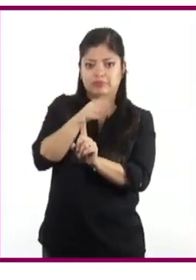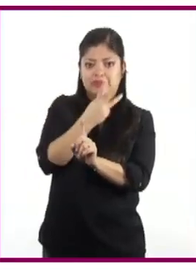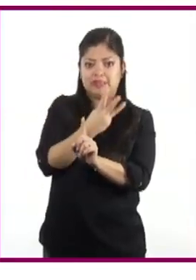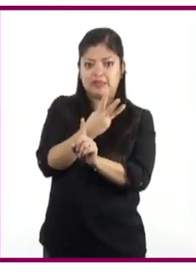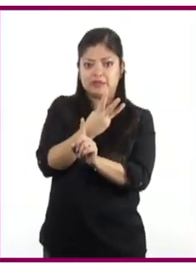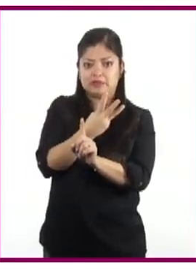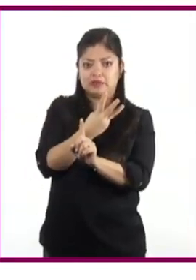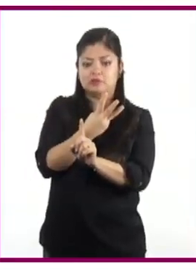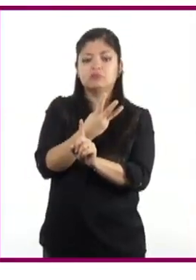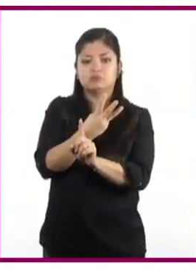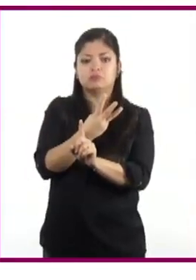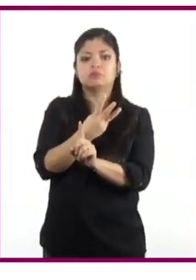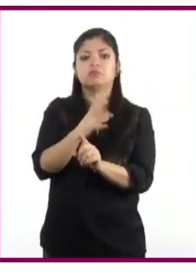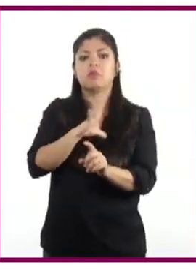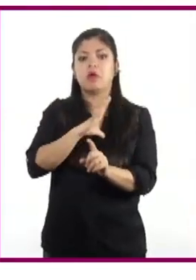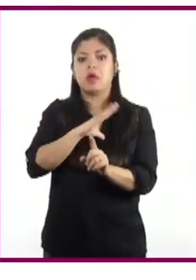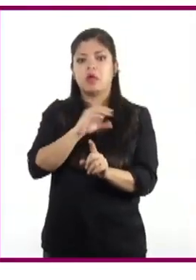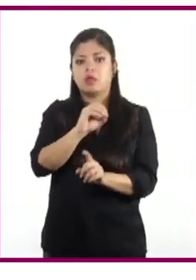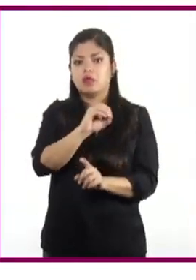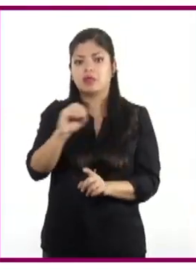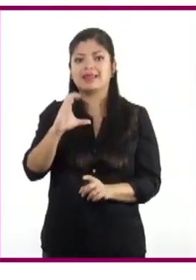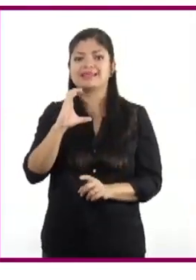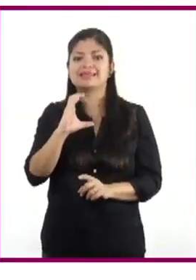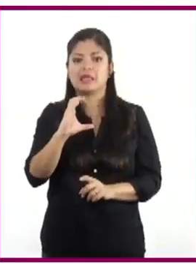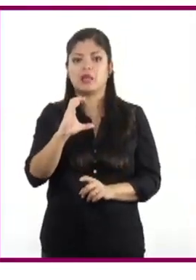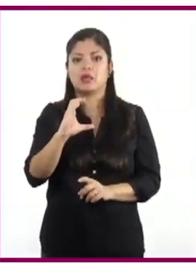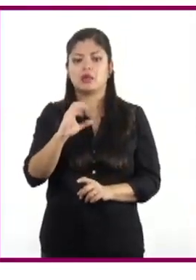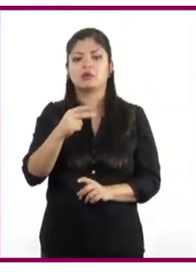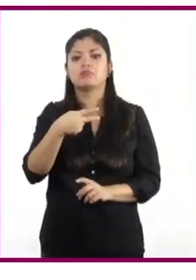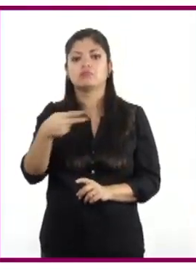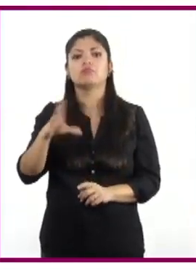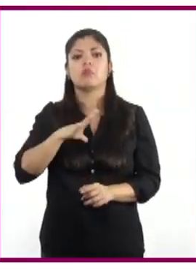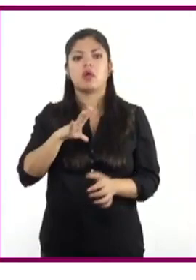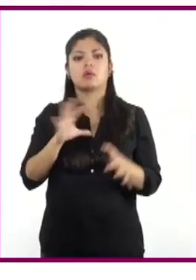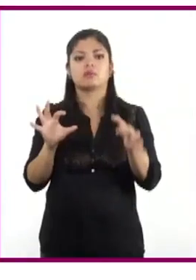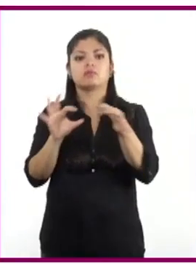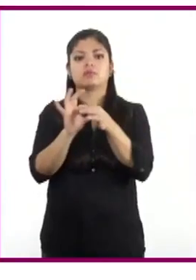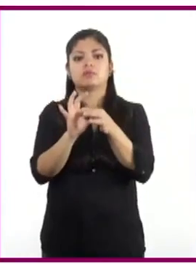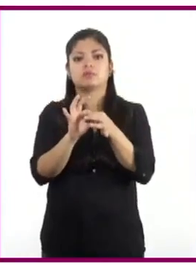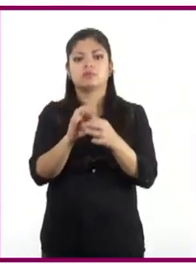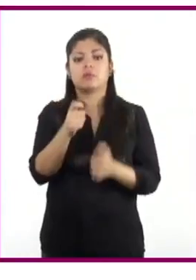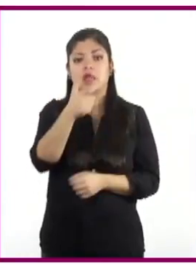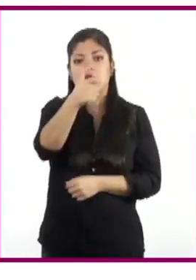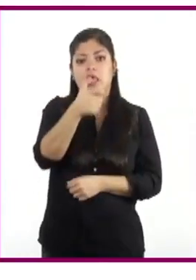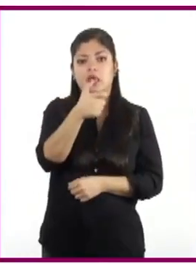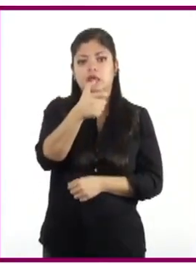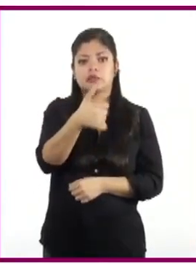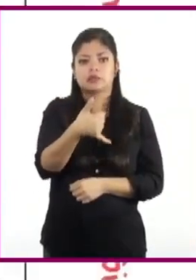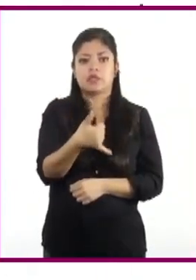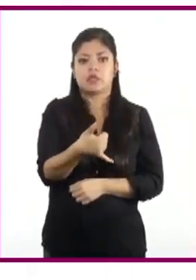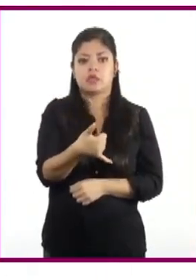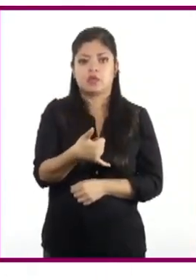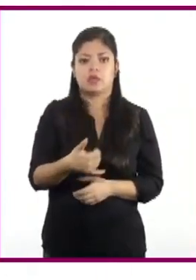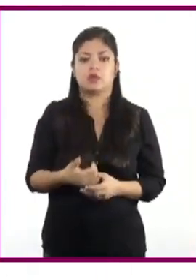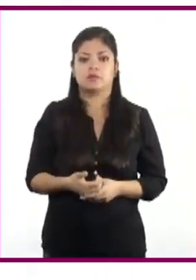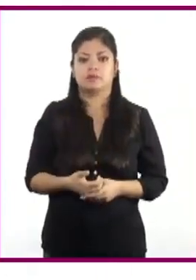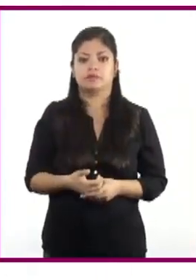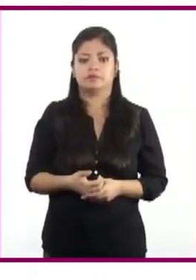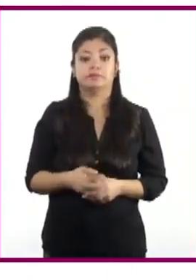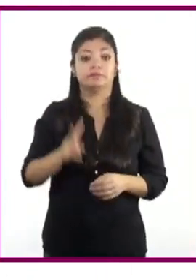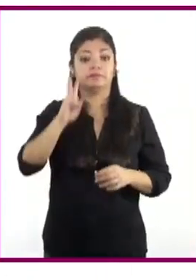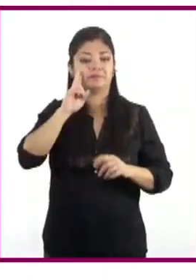3, entonces la ecuación del inciso c describe la relación entre x y y. En